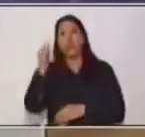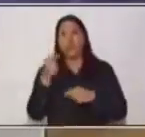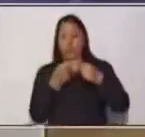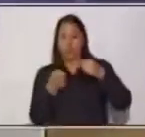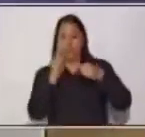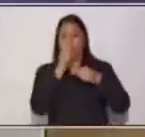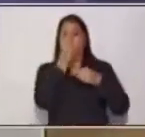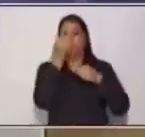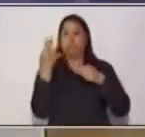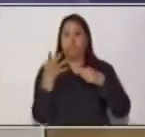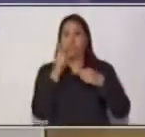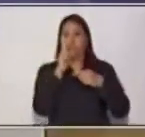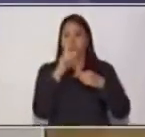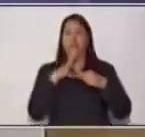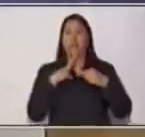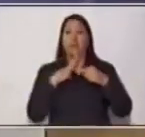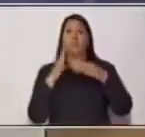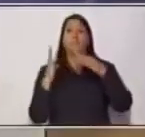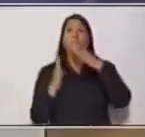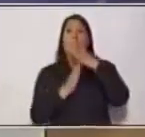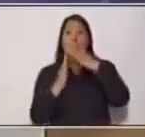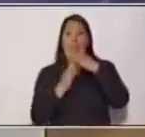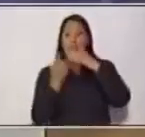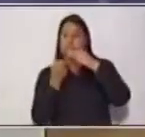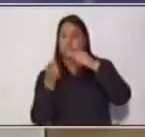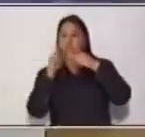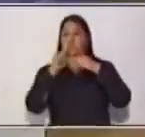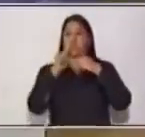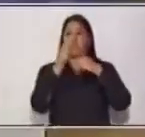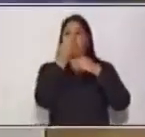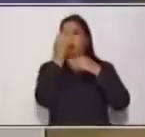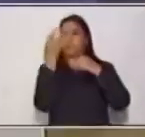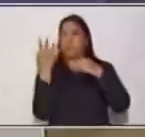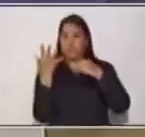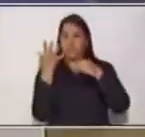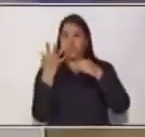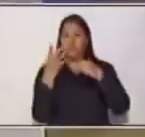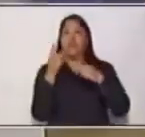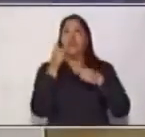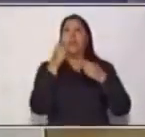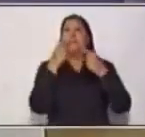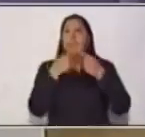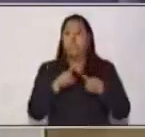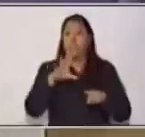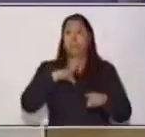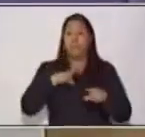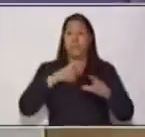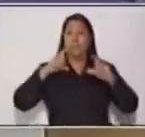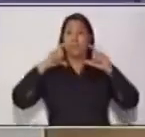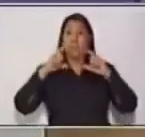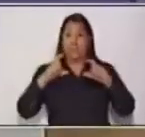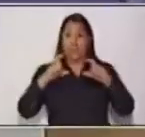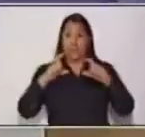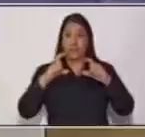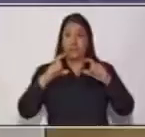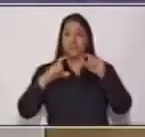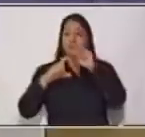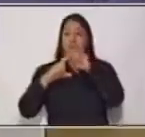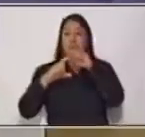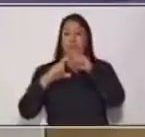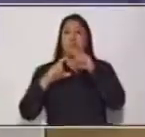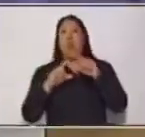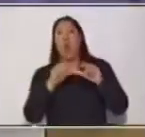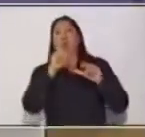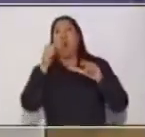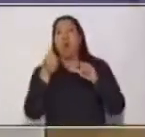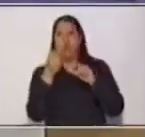base elevada a un exponente y hay un paréntesis y está elevada a otro exponente, es la potencia